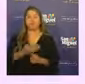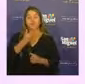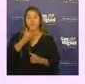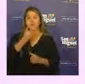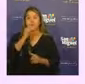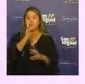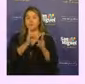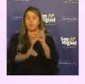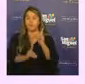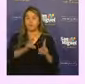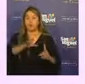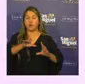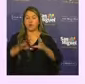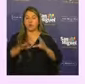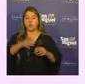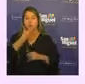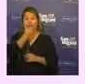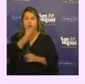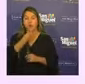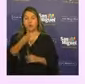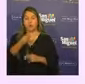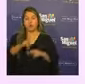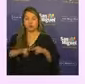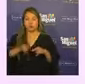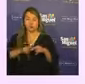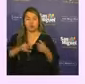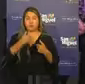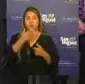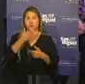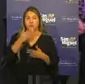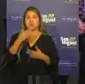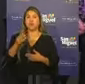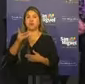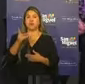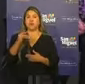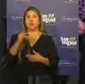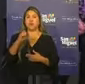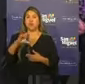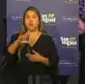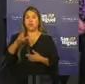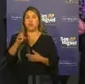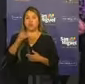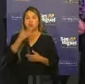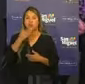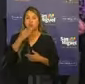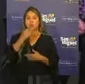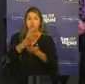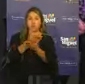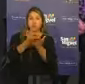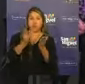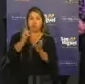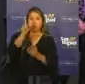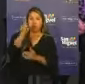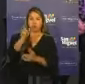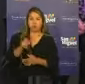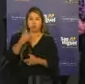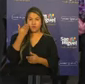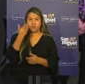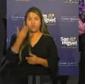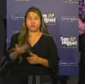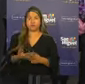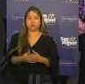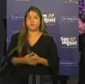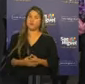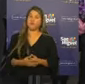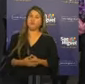de las cosas muy, muy lindas que se hace, y ahí estaba don Diego por ahí, que es uno también de los beneficiarios,